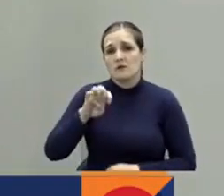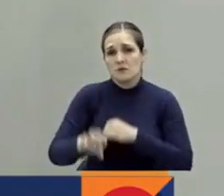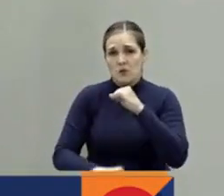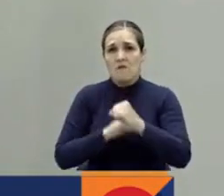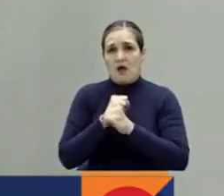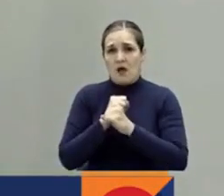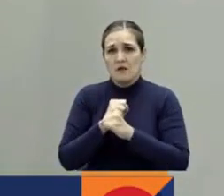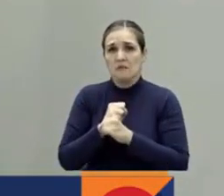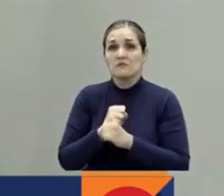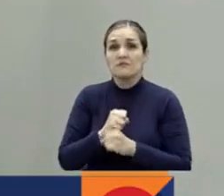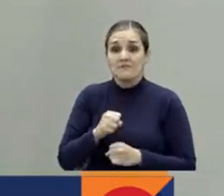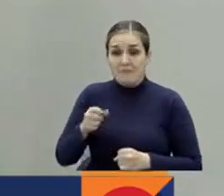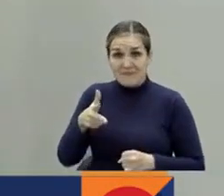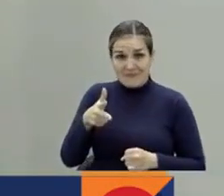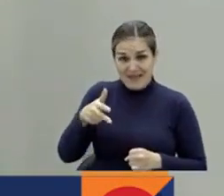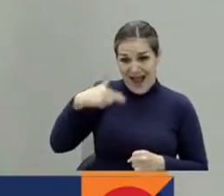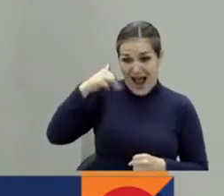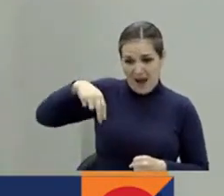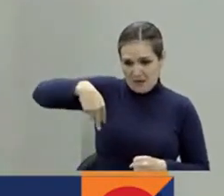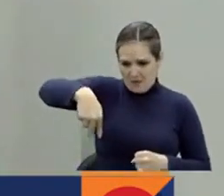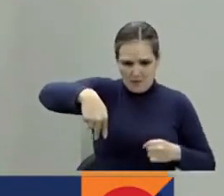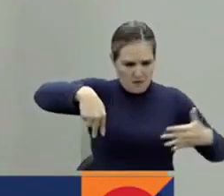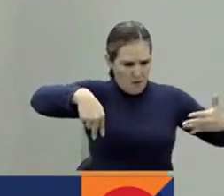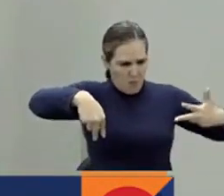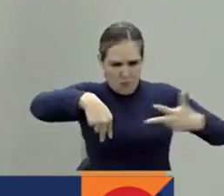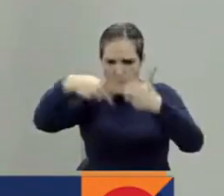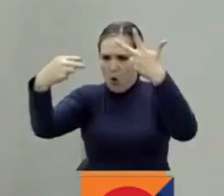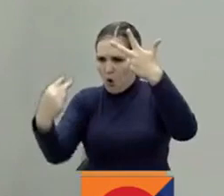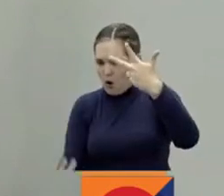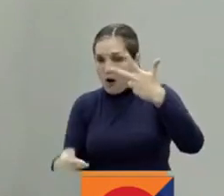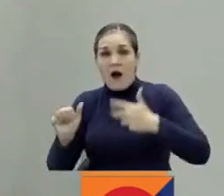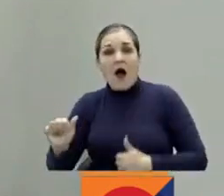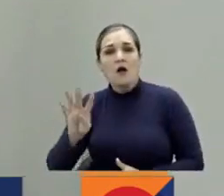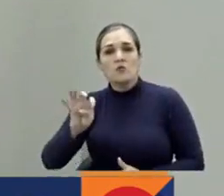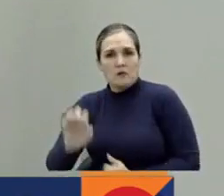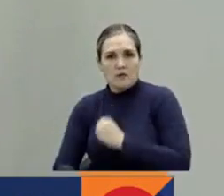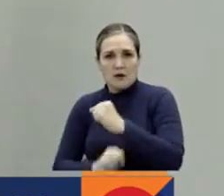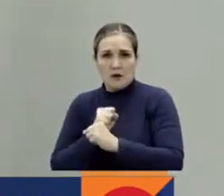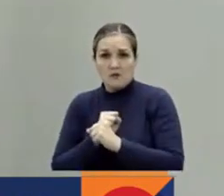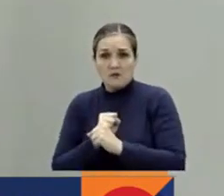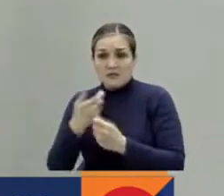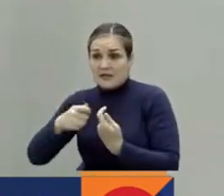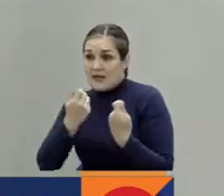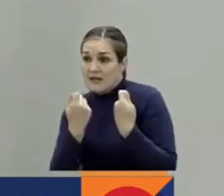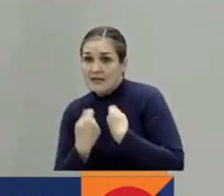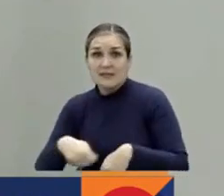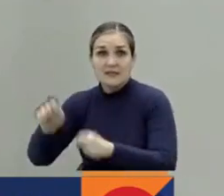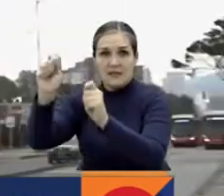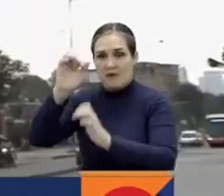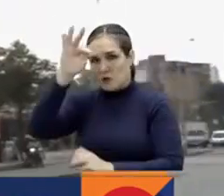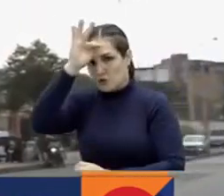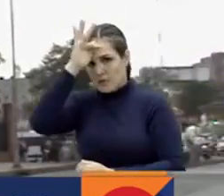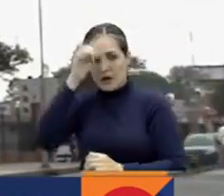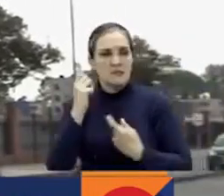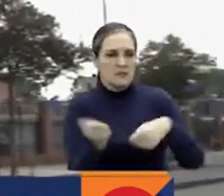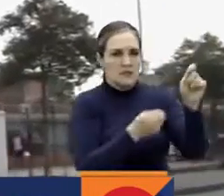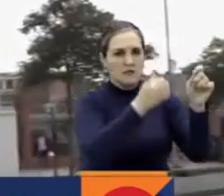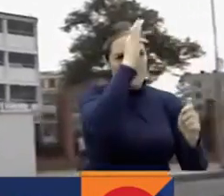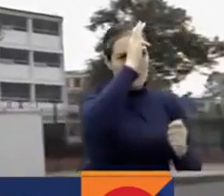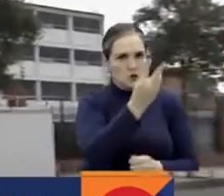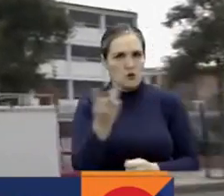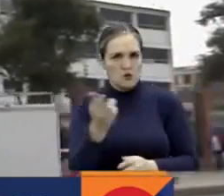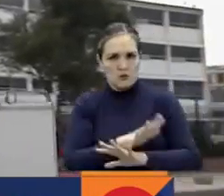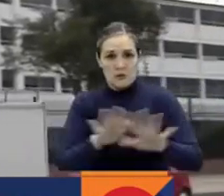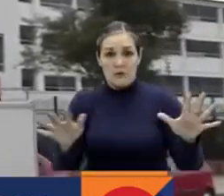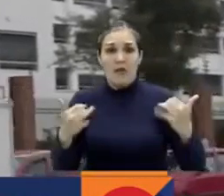una menor de 9 años. El motociclista es trasladado a la clínica Santa Juliana y la menor a la clínica OMI. Las autoridades